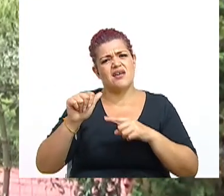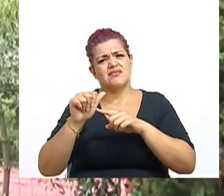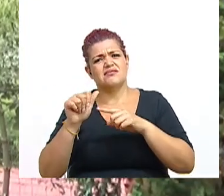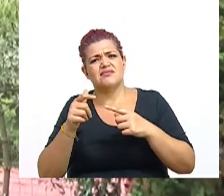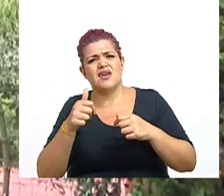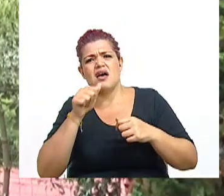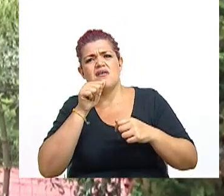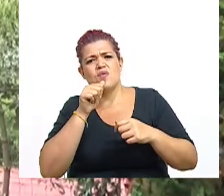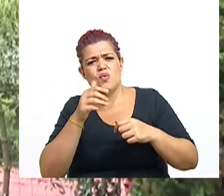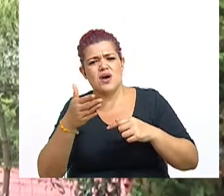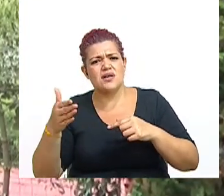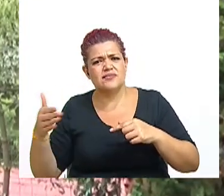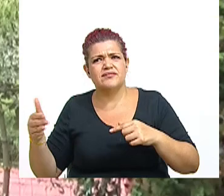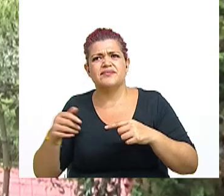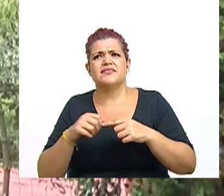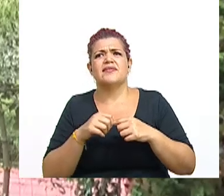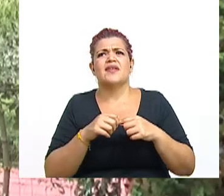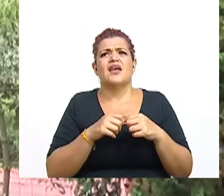SADA, también